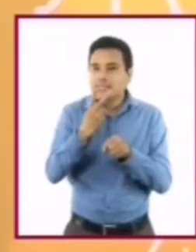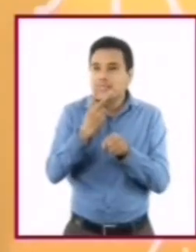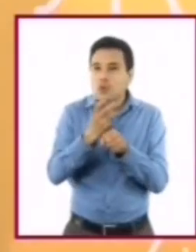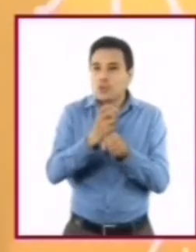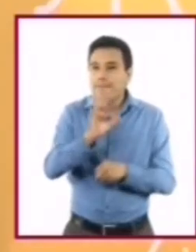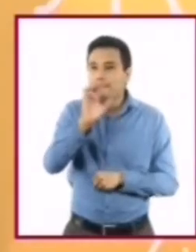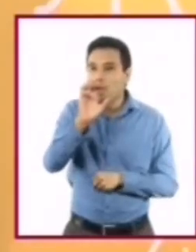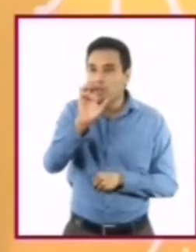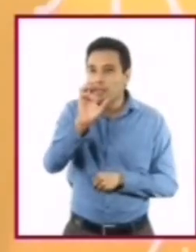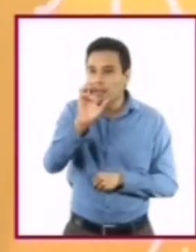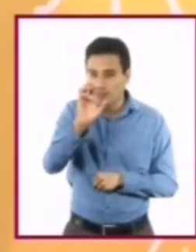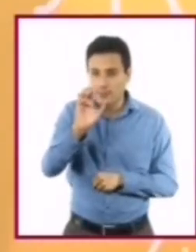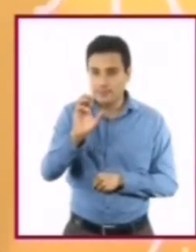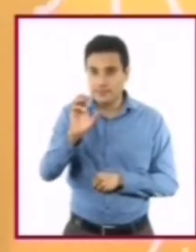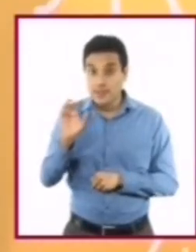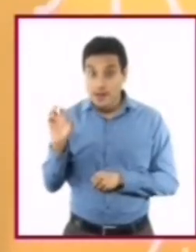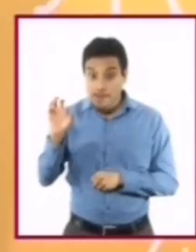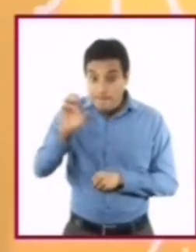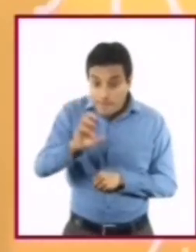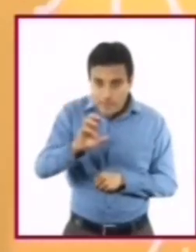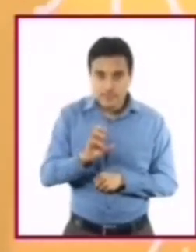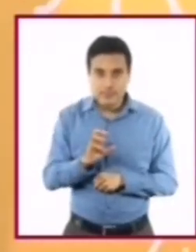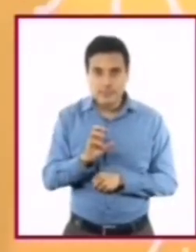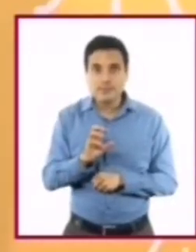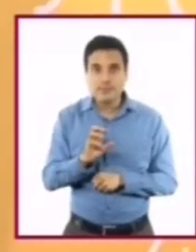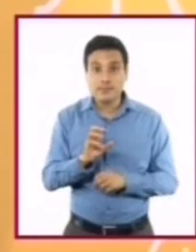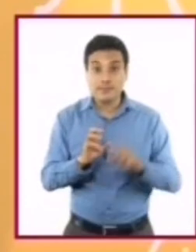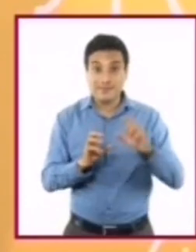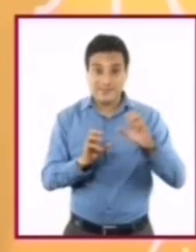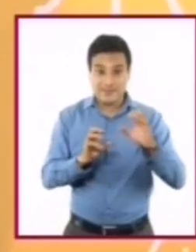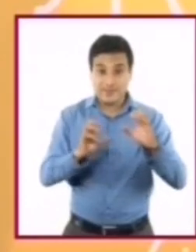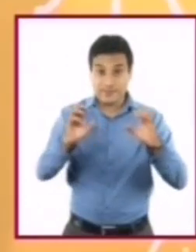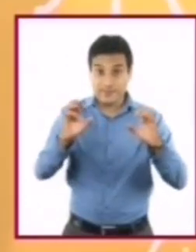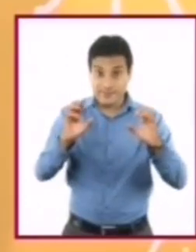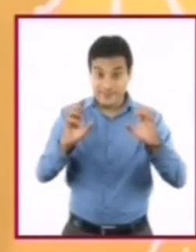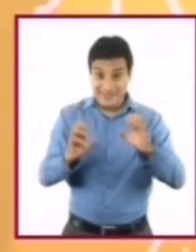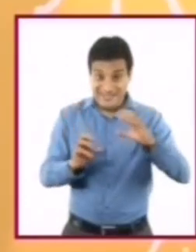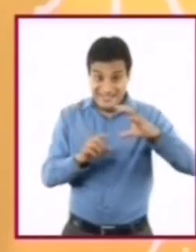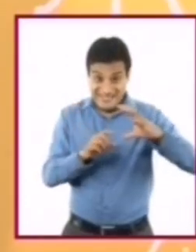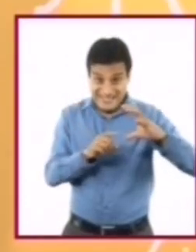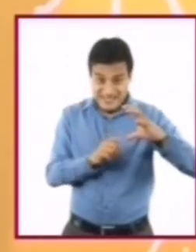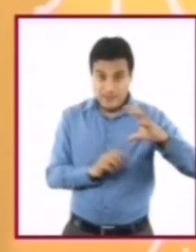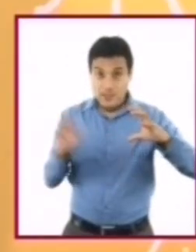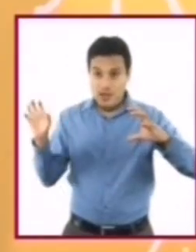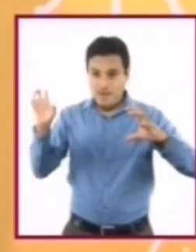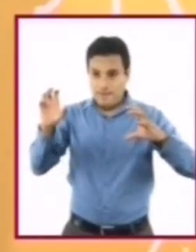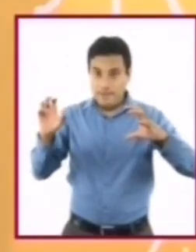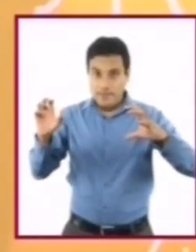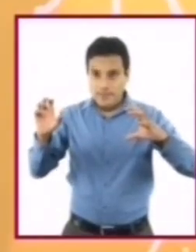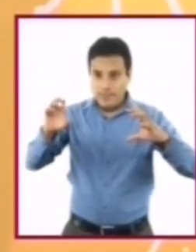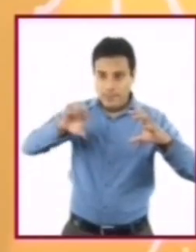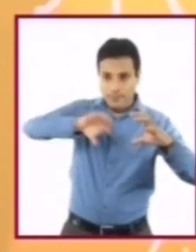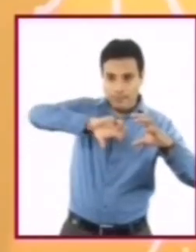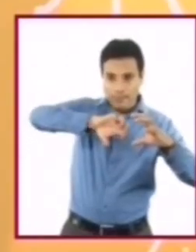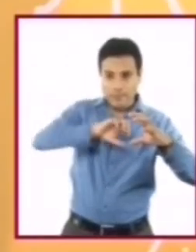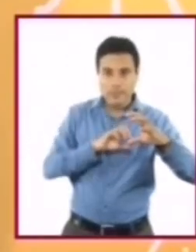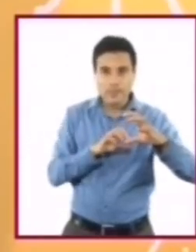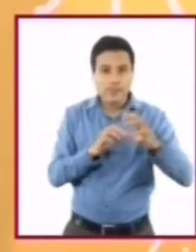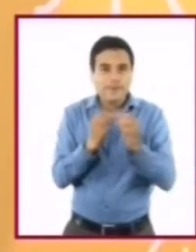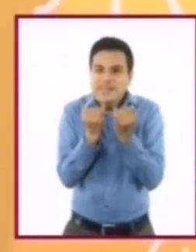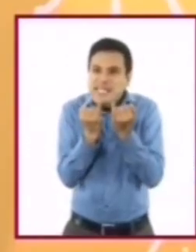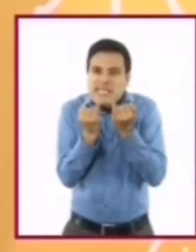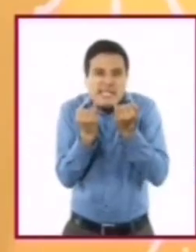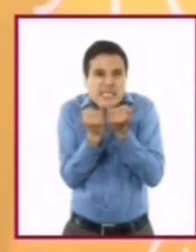colocamos en la manta extendida se vio forzada a acercarse a la primera pelota que pusimos. De la misma manera, un cuerpo con una